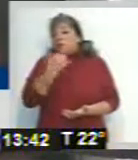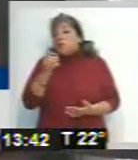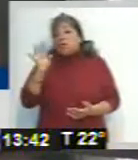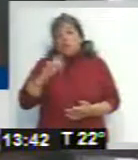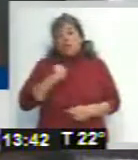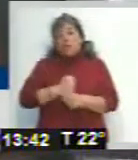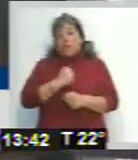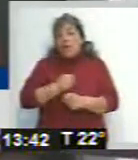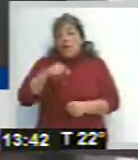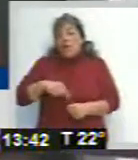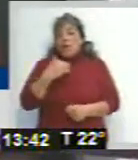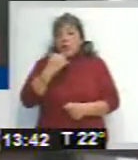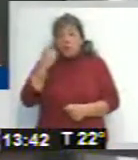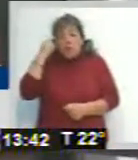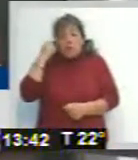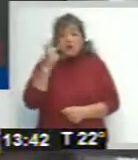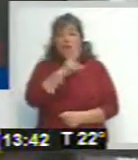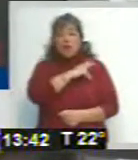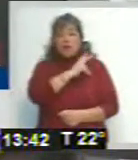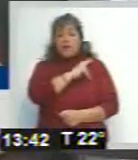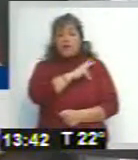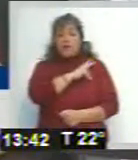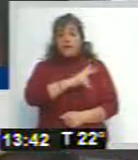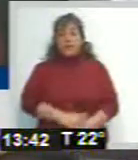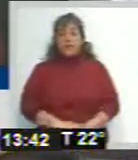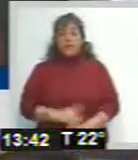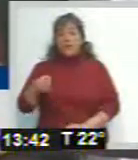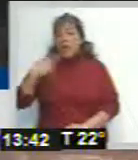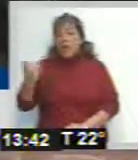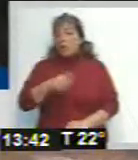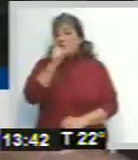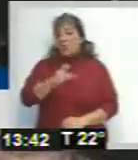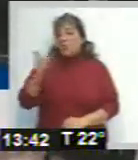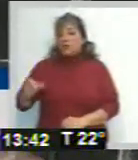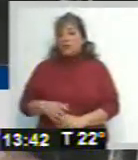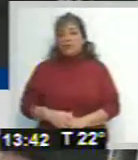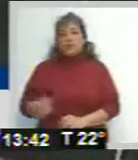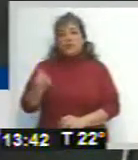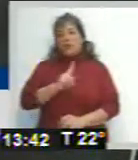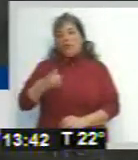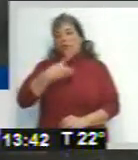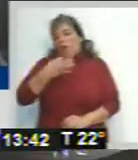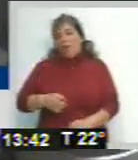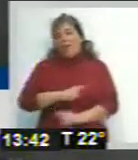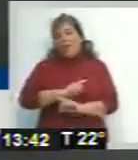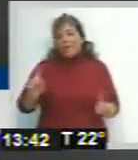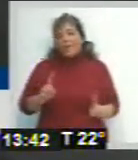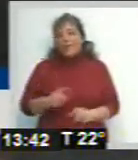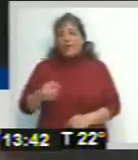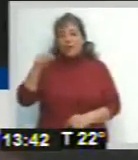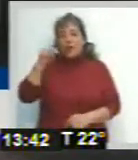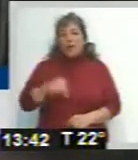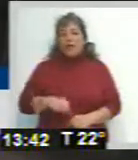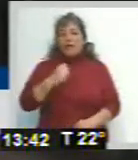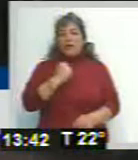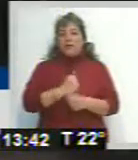no sé qué dirá el patrón y qué dirán los otros feriantes. No, obvio que no, porque nosotros trabajamos